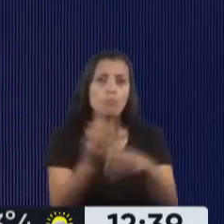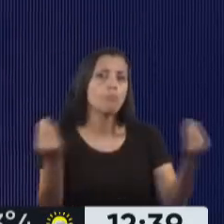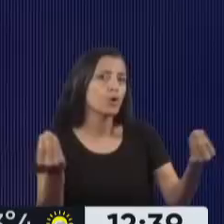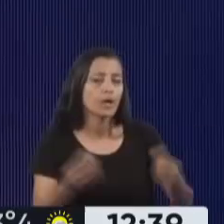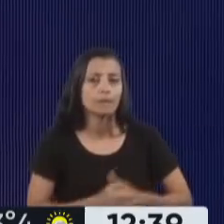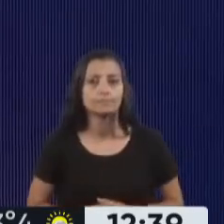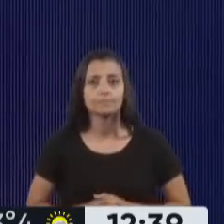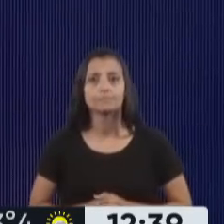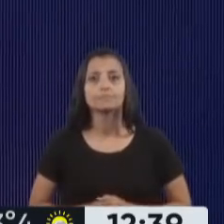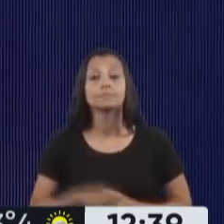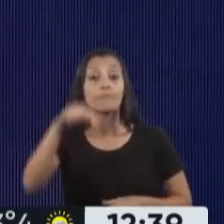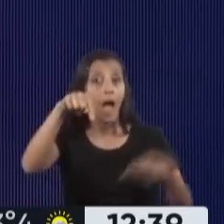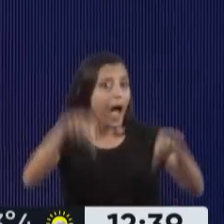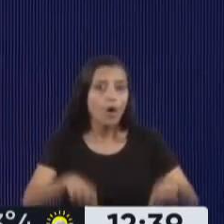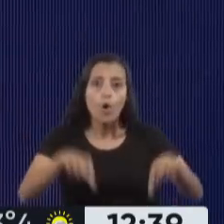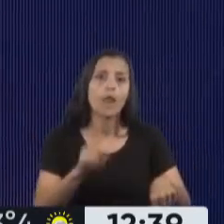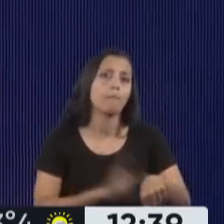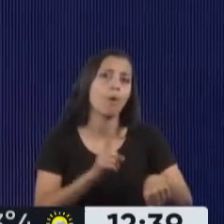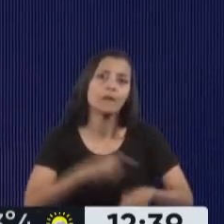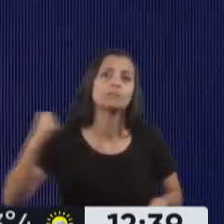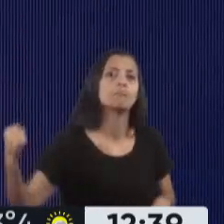porque, digamos, es ahora.